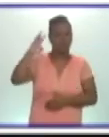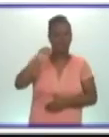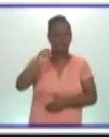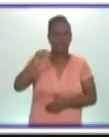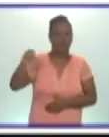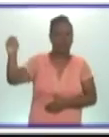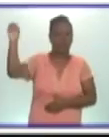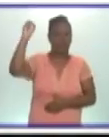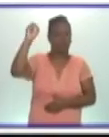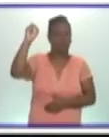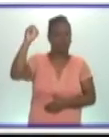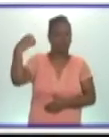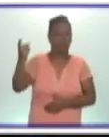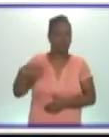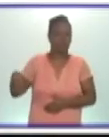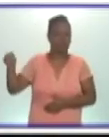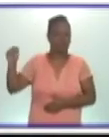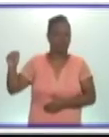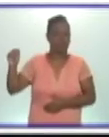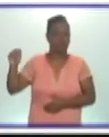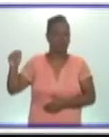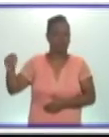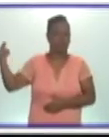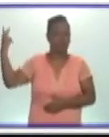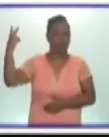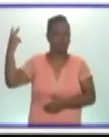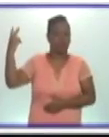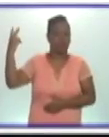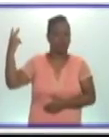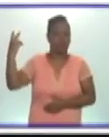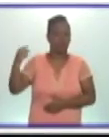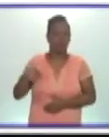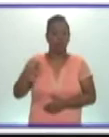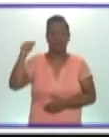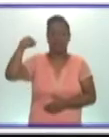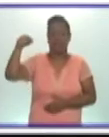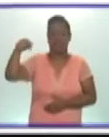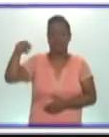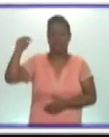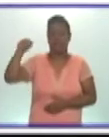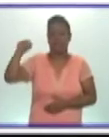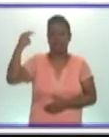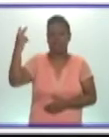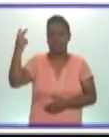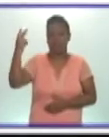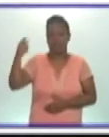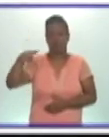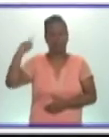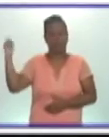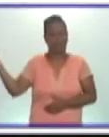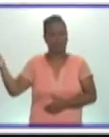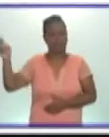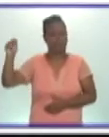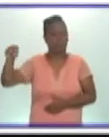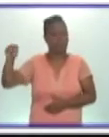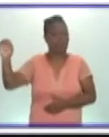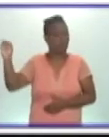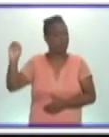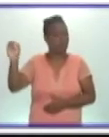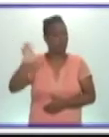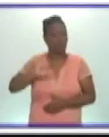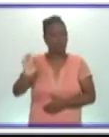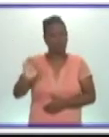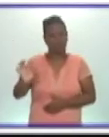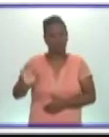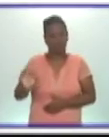elevada a la primera potencia y acá está elevada a la segunda potencia. Aquí la n está elevada a la segunda potencia y acá está